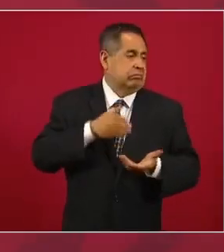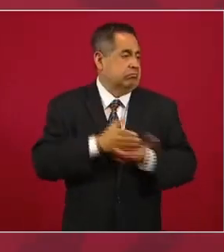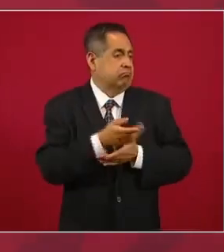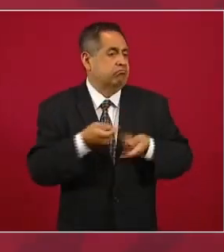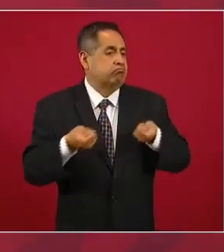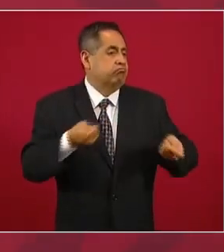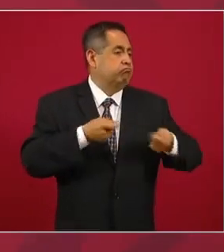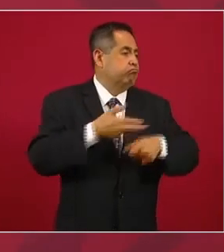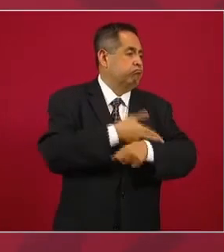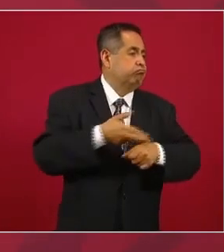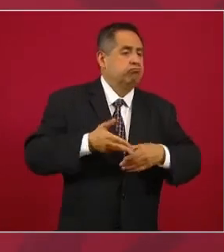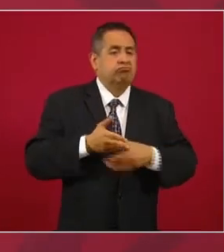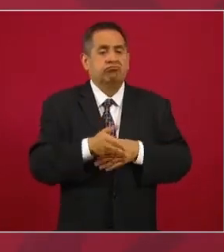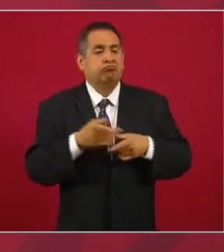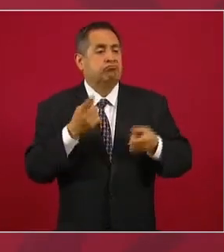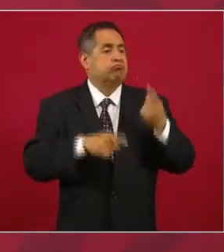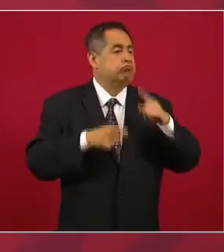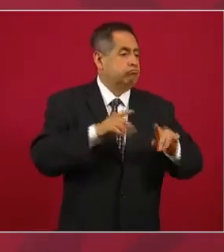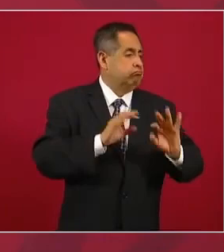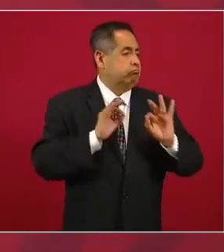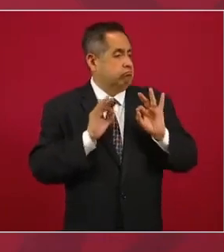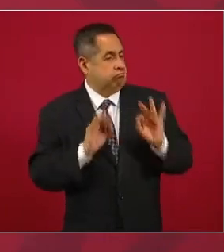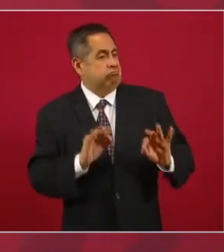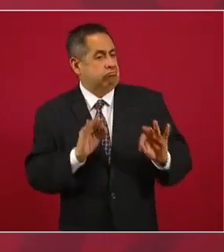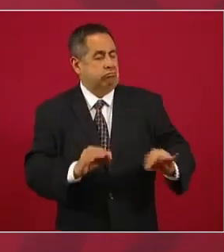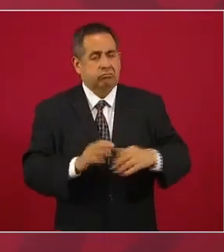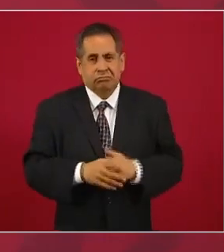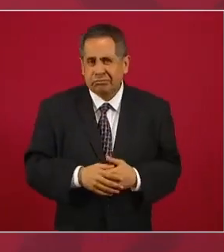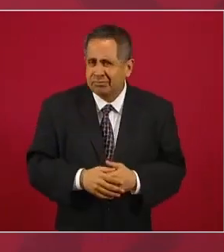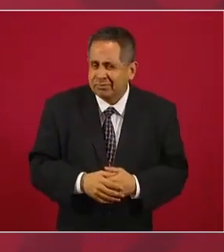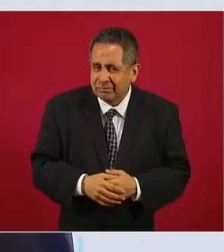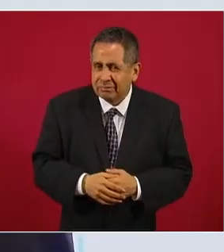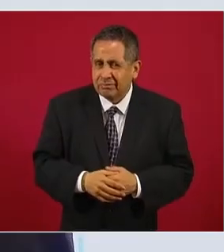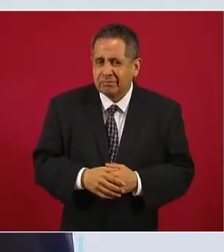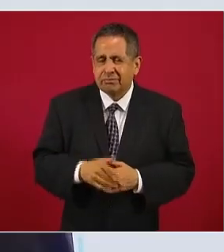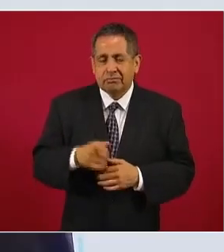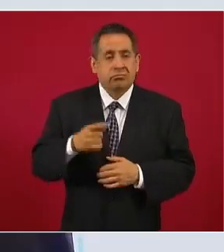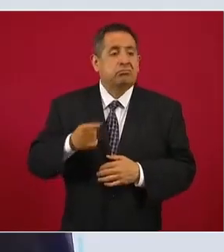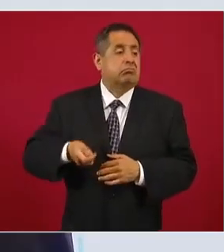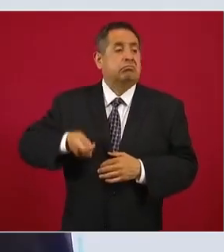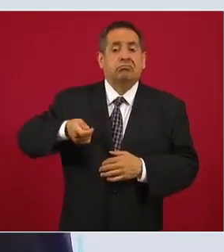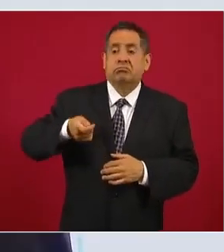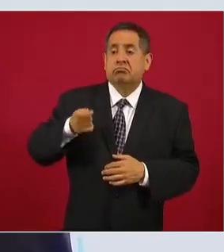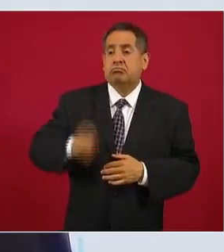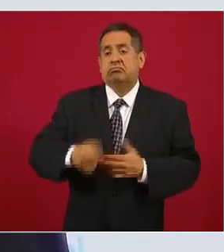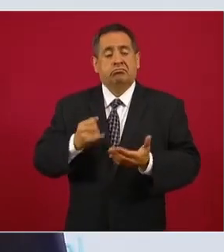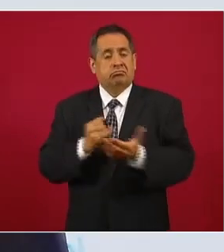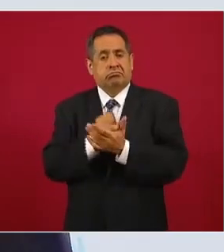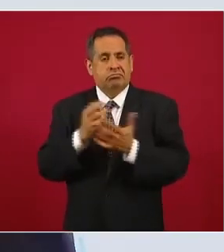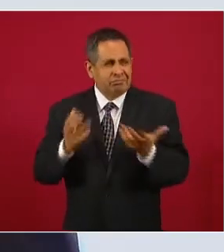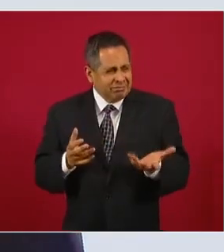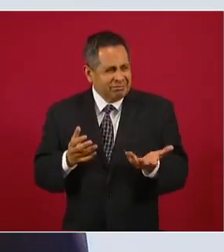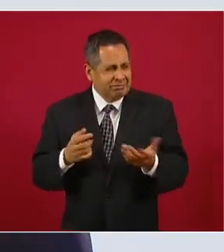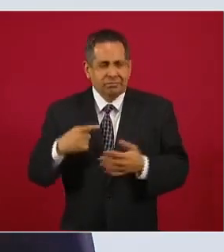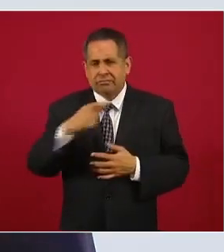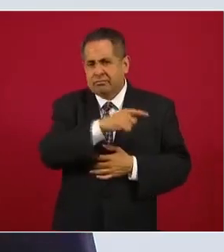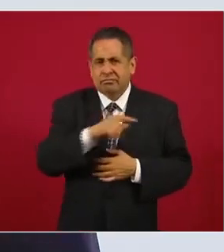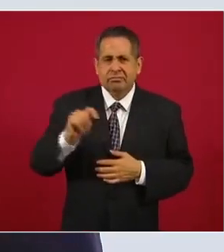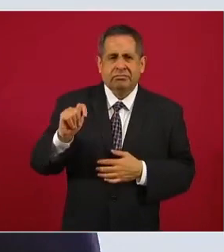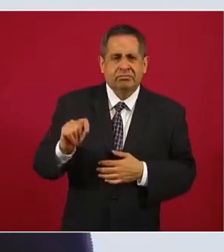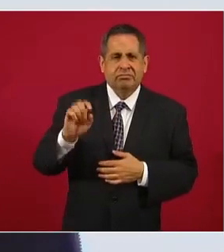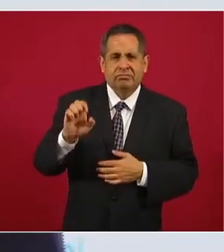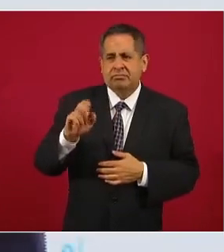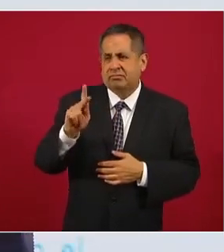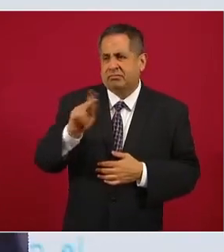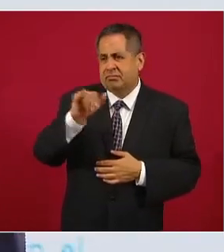Tal intromisión no solo fue reconocida en el fallo con el que el Tribunal Electoral del